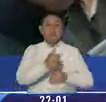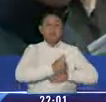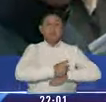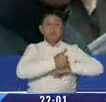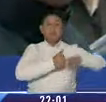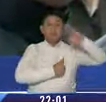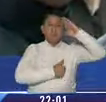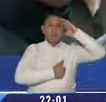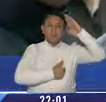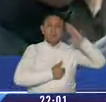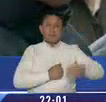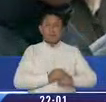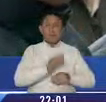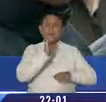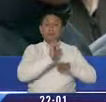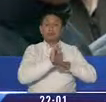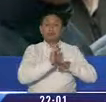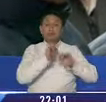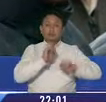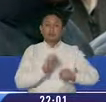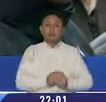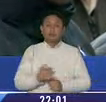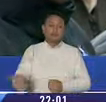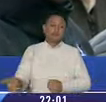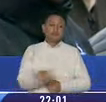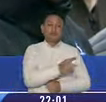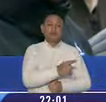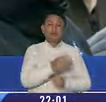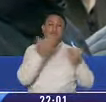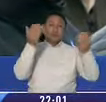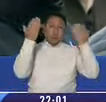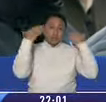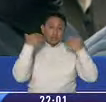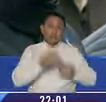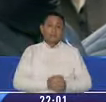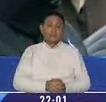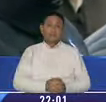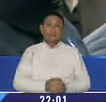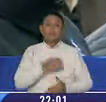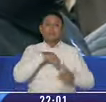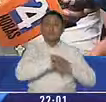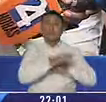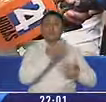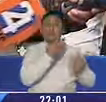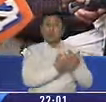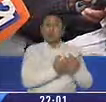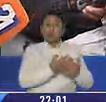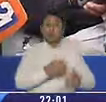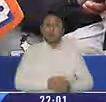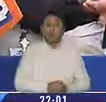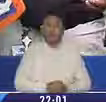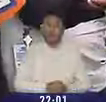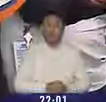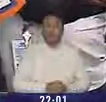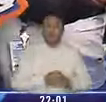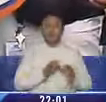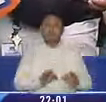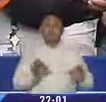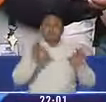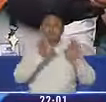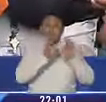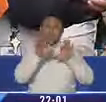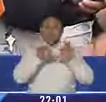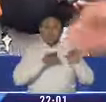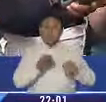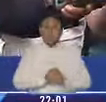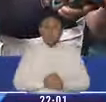órdenes de la autoridad competente, quien dispuso sea trasladado a Guayaquil, donde guardará prisión. Es indispensable indicar